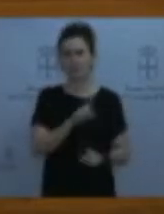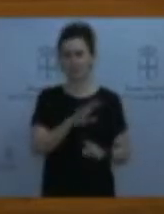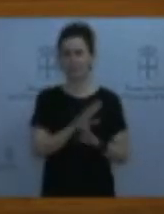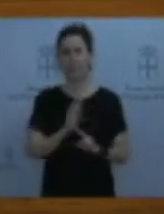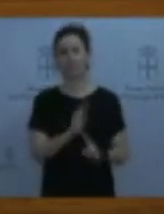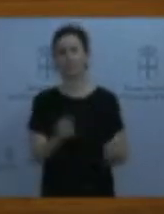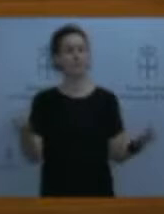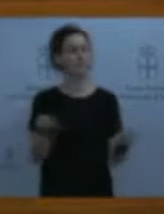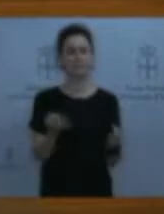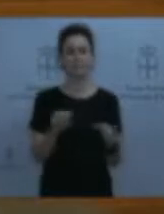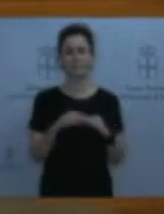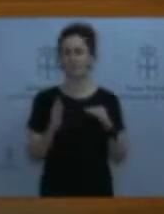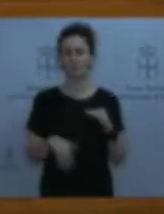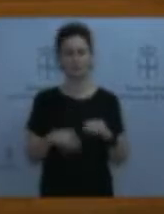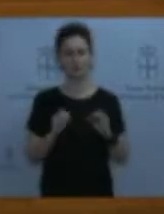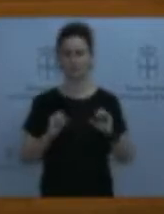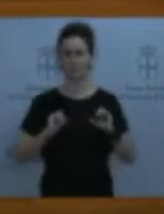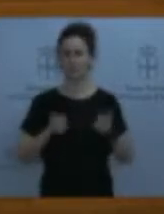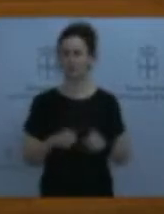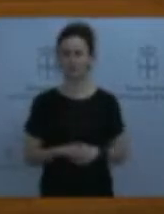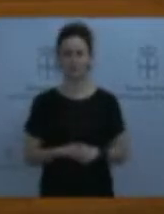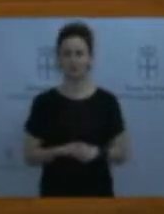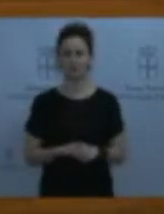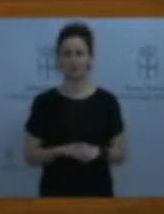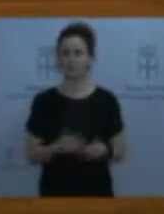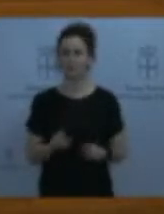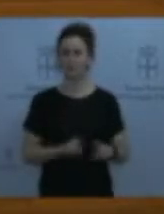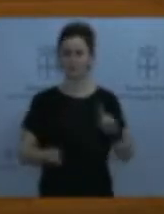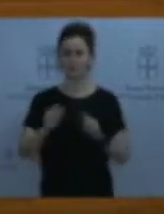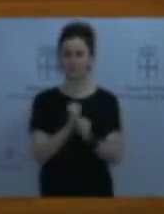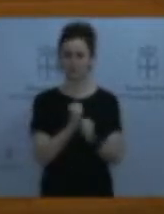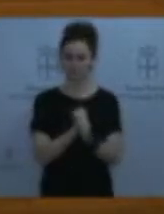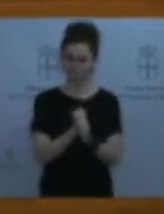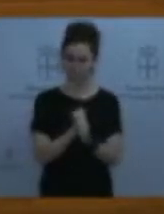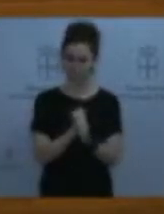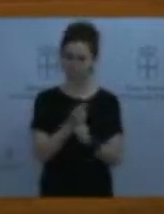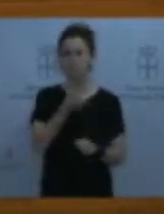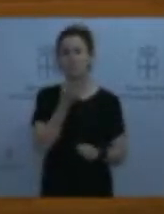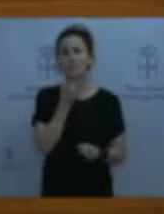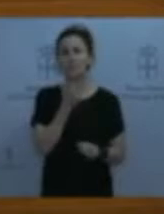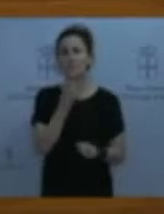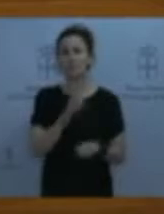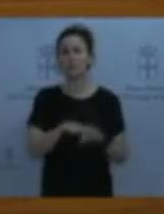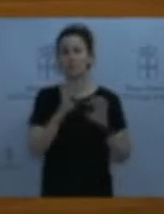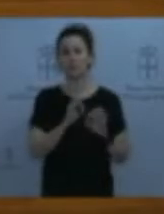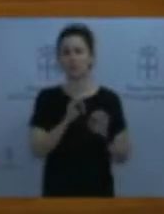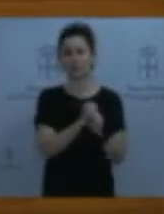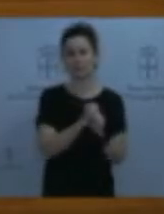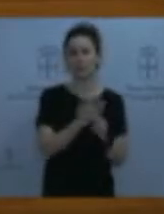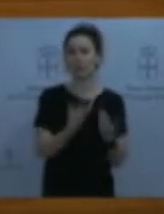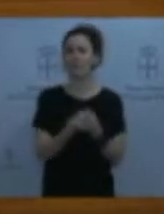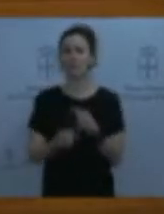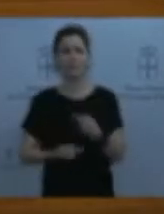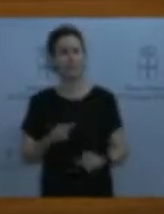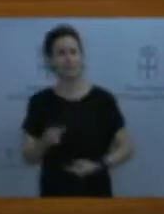es desigualdad de partida, problemas a nivel laboral y dificultades para conciliar las relaciones laborales